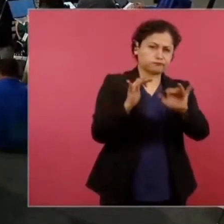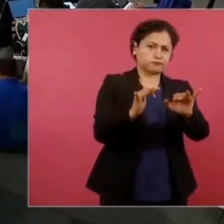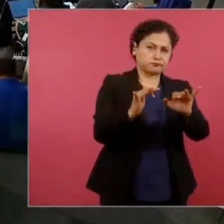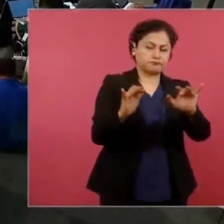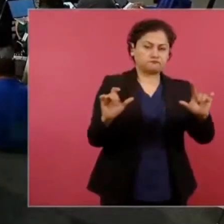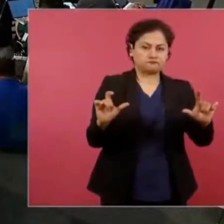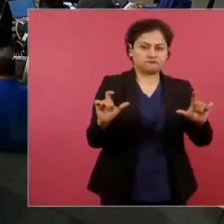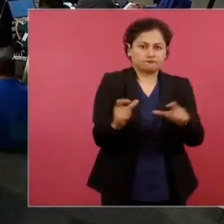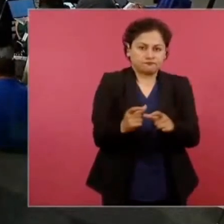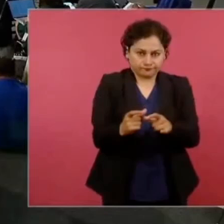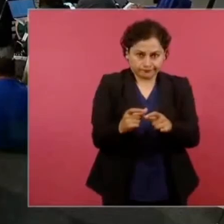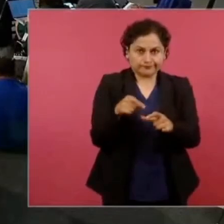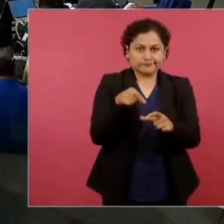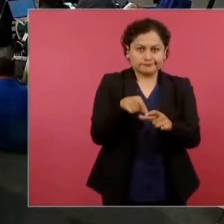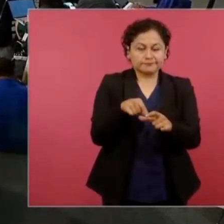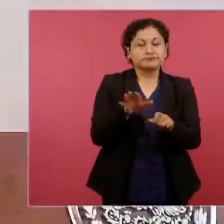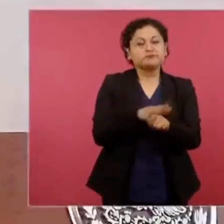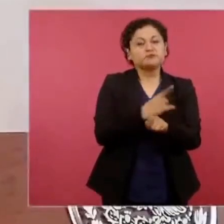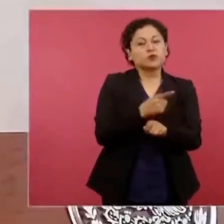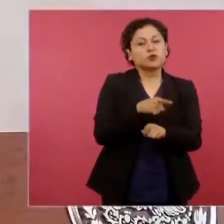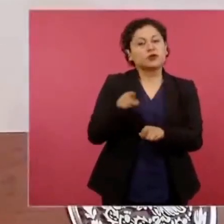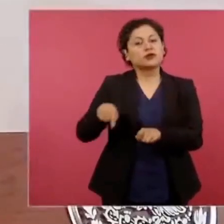su visa legal,